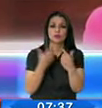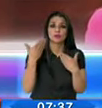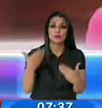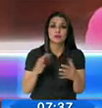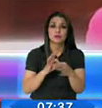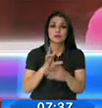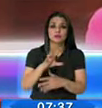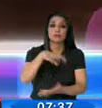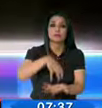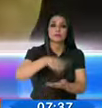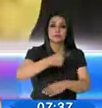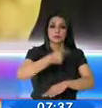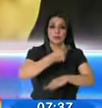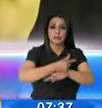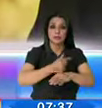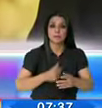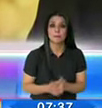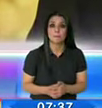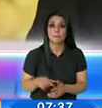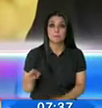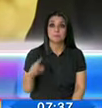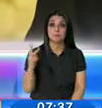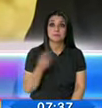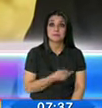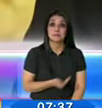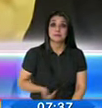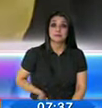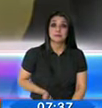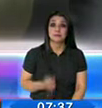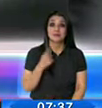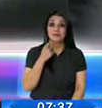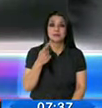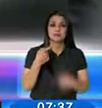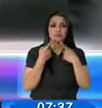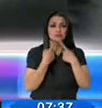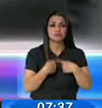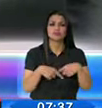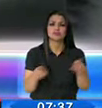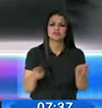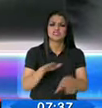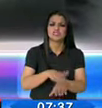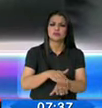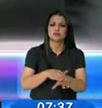en la provincia del Guayas. La funcionaria se refirió además a las declaraciones